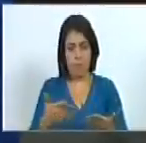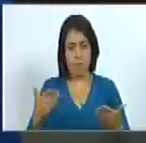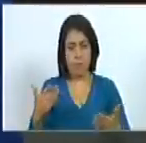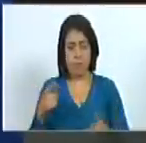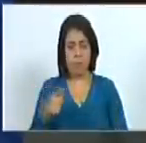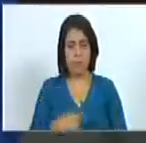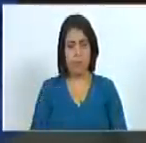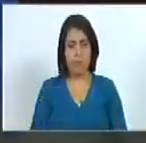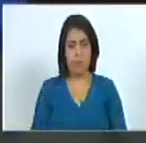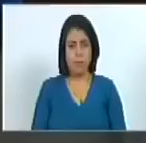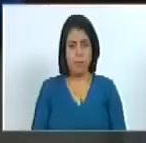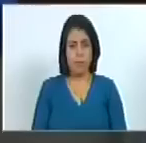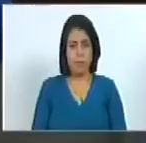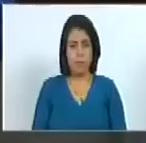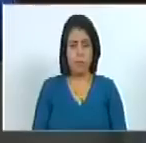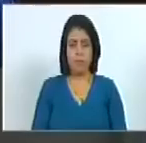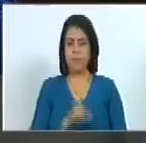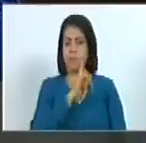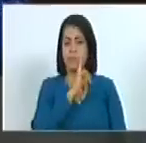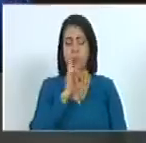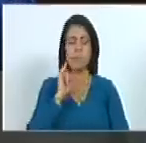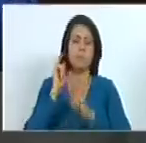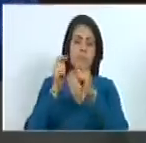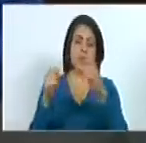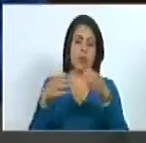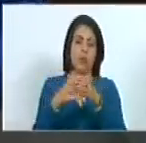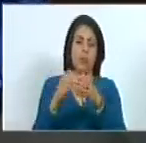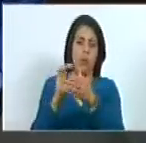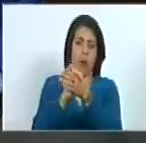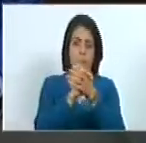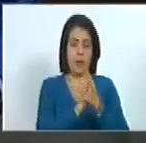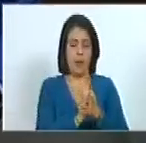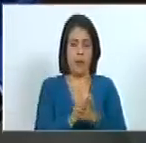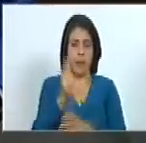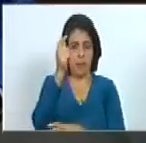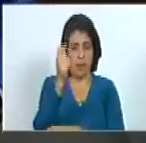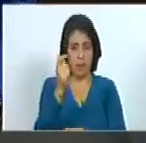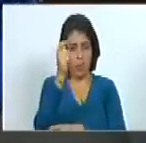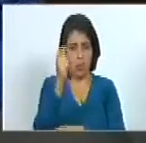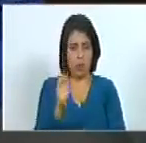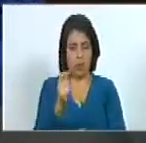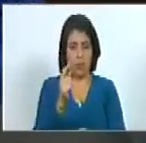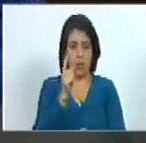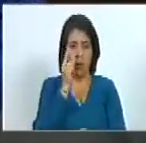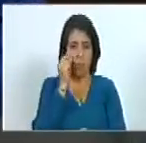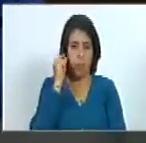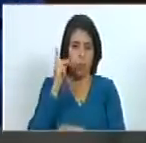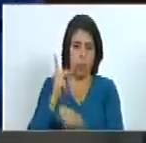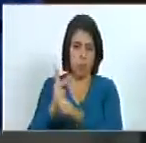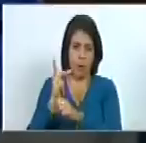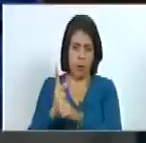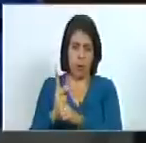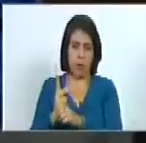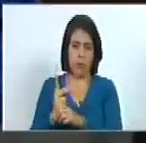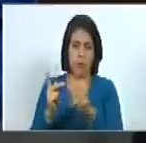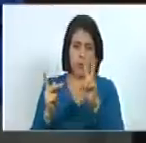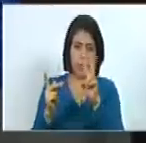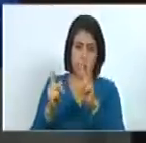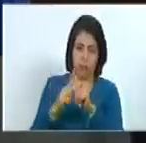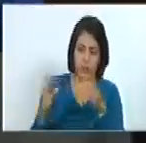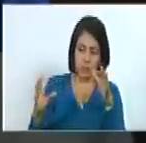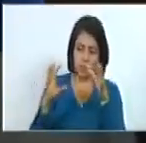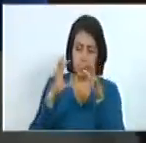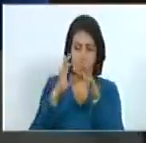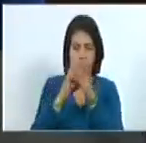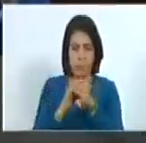es nombrar el grupo de amistad parlamentaria de Paraguay con Venezuela. Yo creo que este